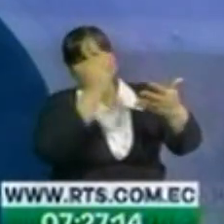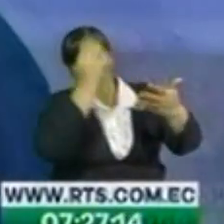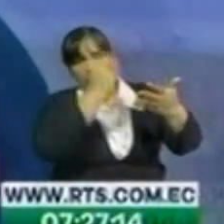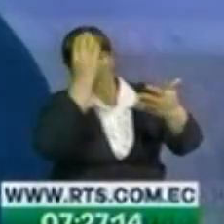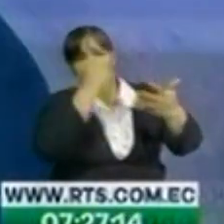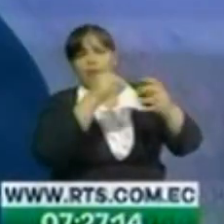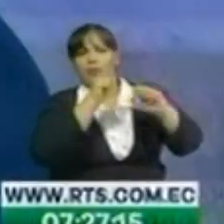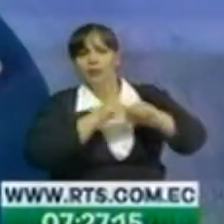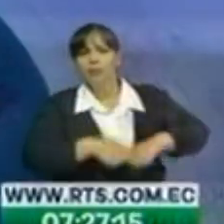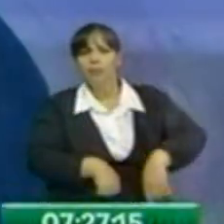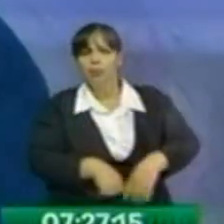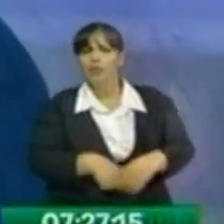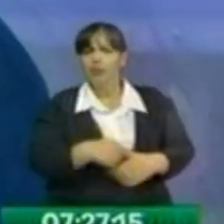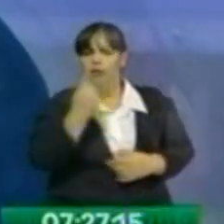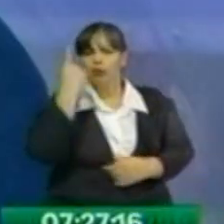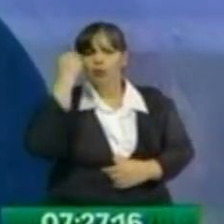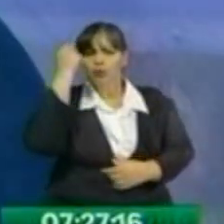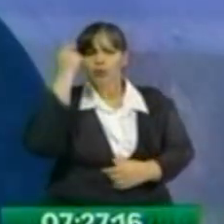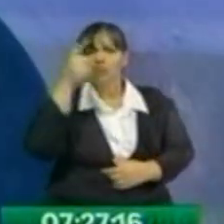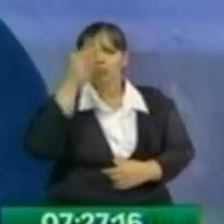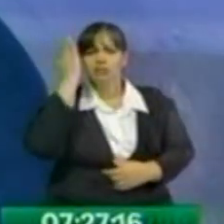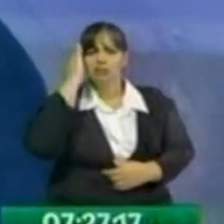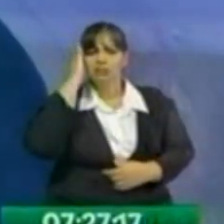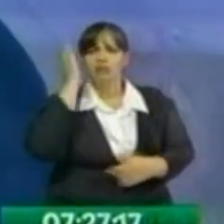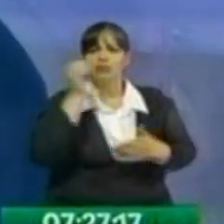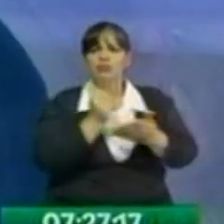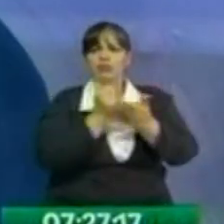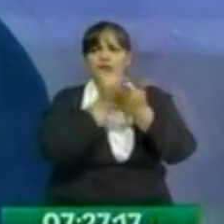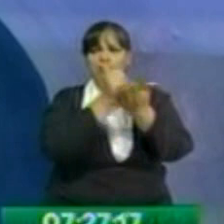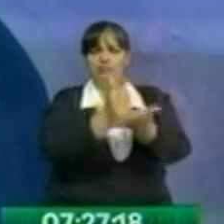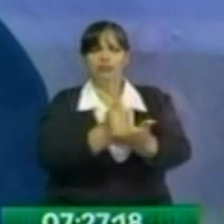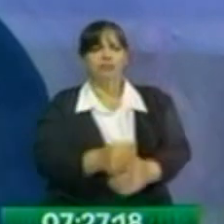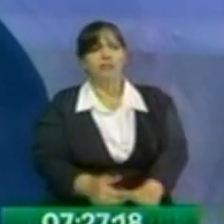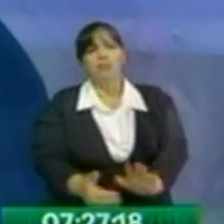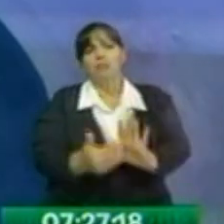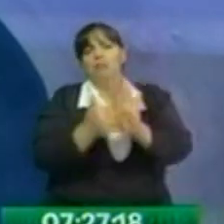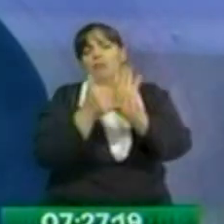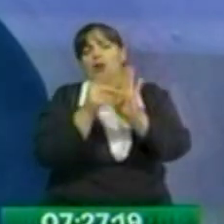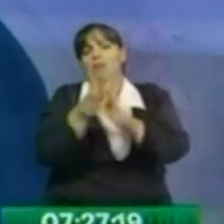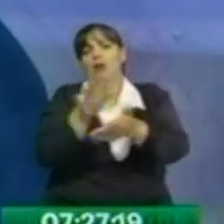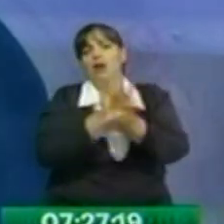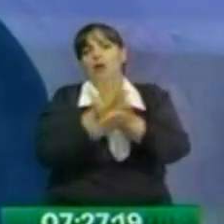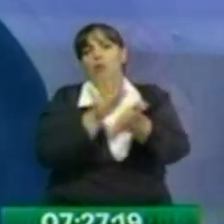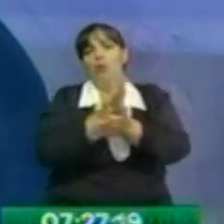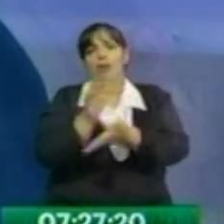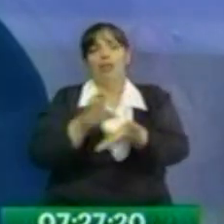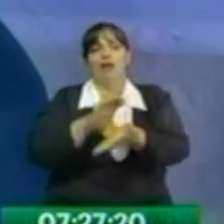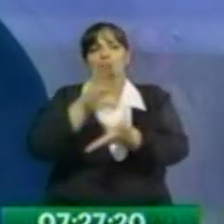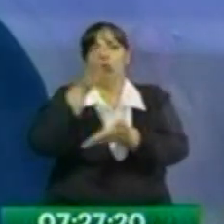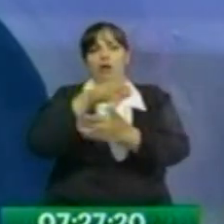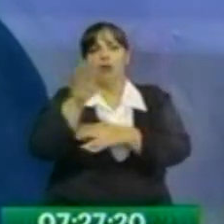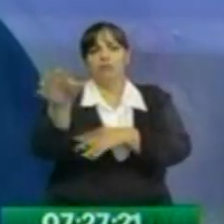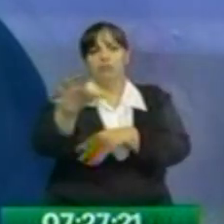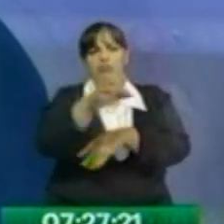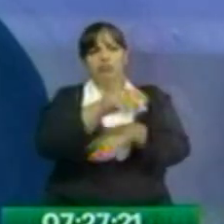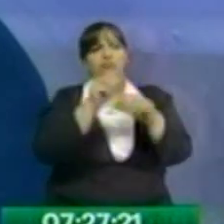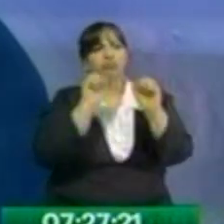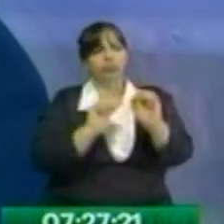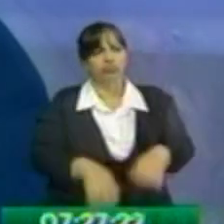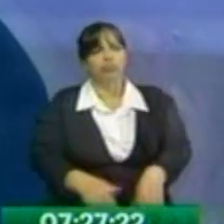tiene la idea de llevar el arte a las escuelas, a los colegios, de acercar estos gestores, estos artistas a